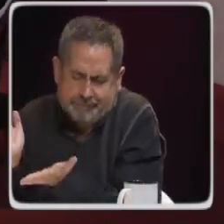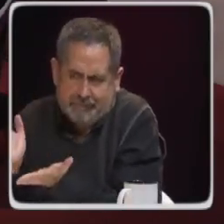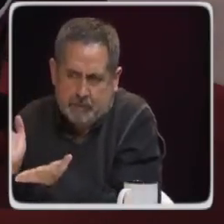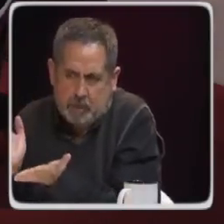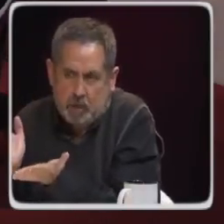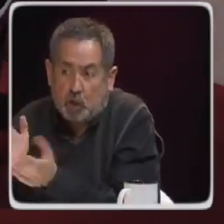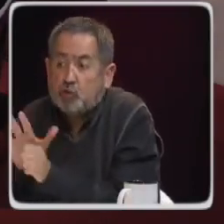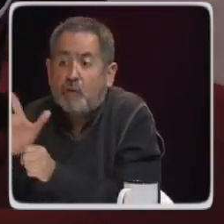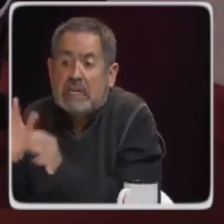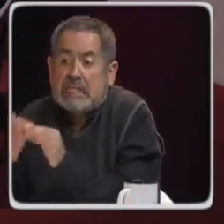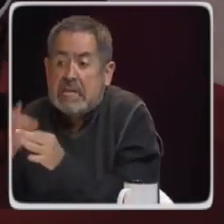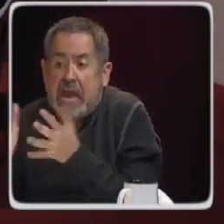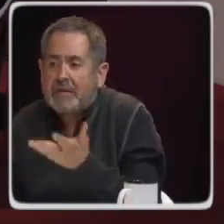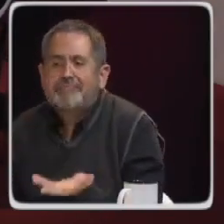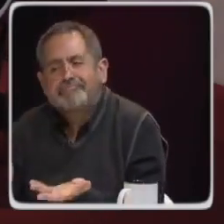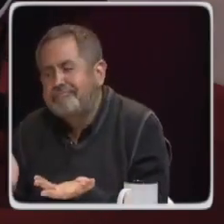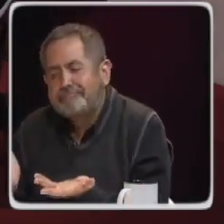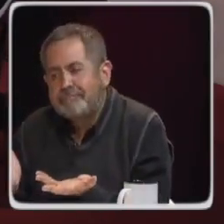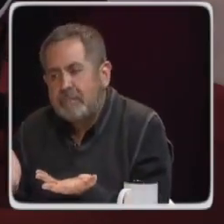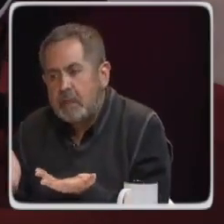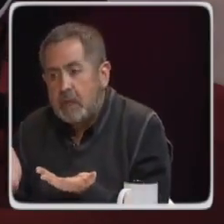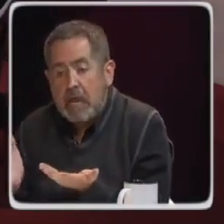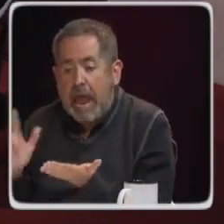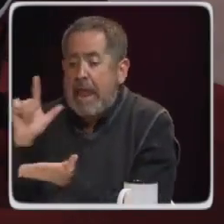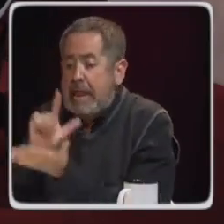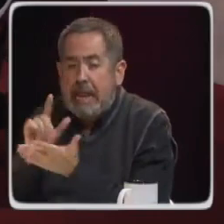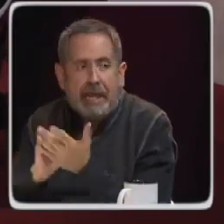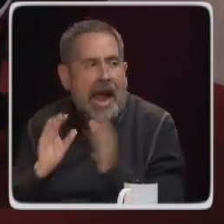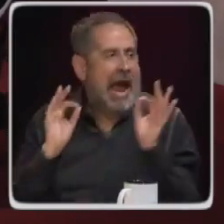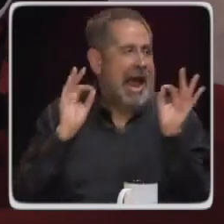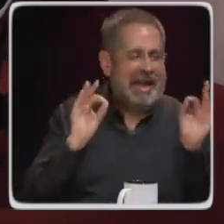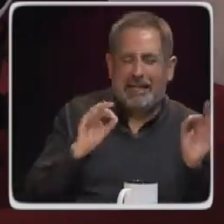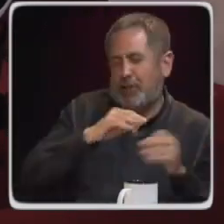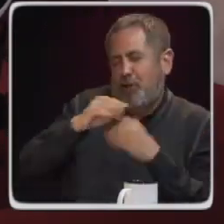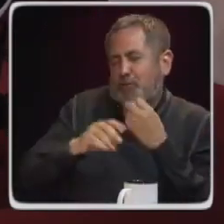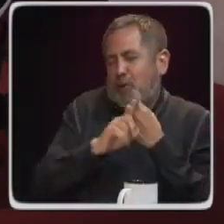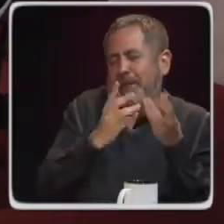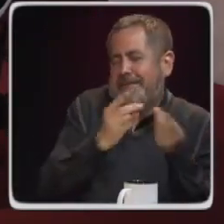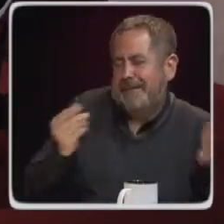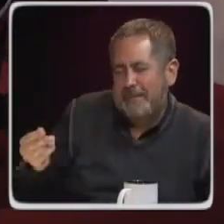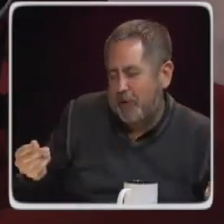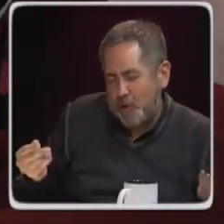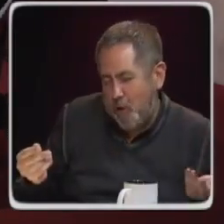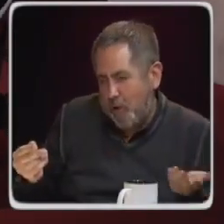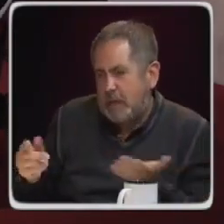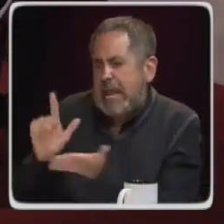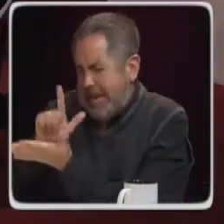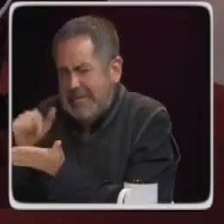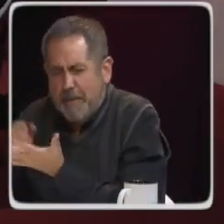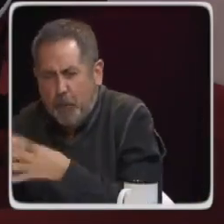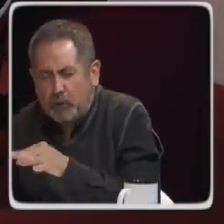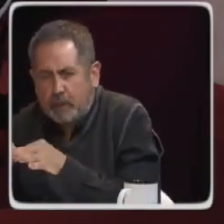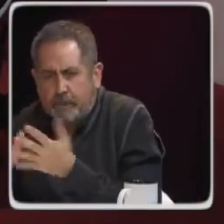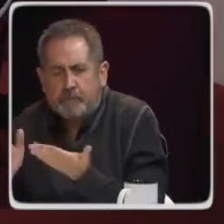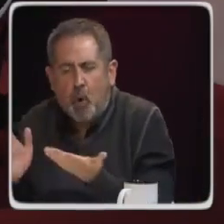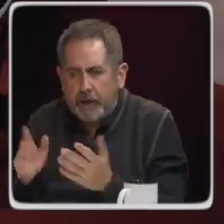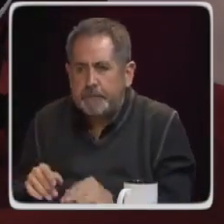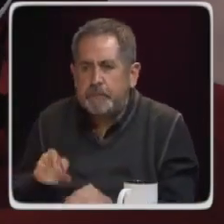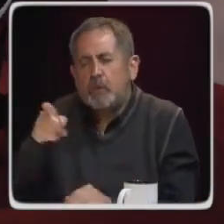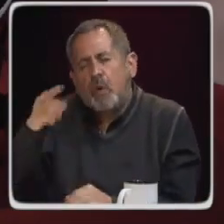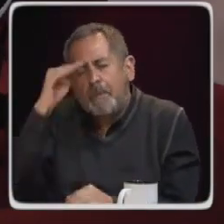pasando en el proceso, el tema de gente preparada en los diferentes campos, como decía Alejandra. ¿Cómo están viendo ese tema? ¿Cómo formamos,